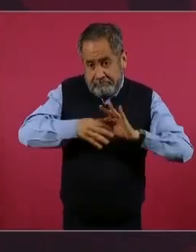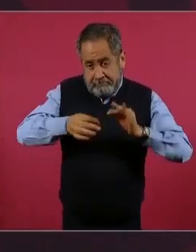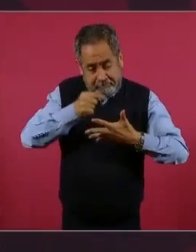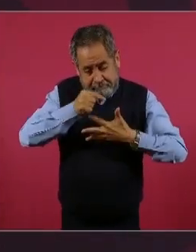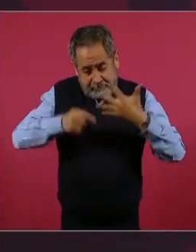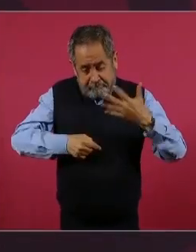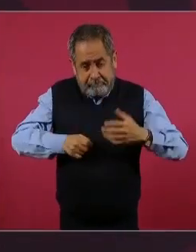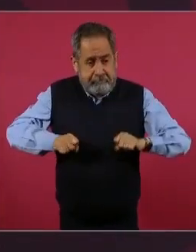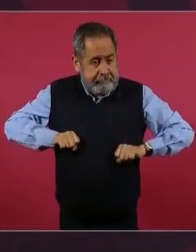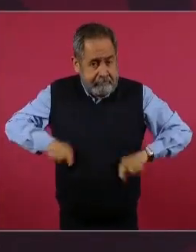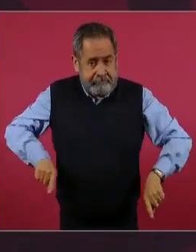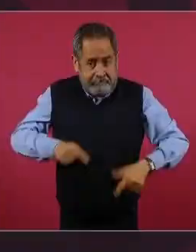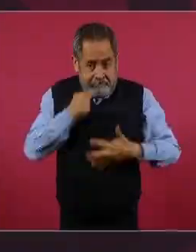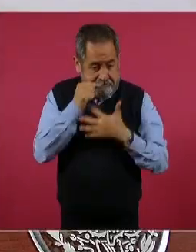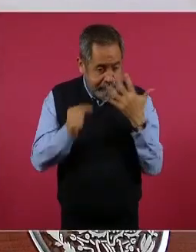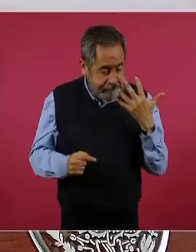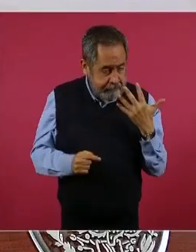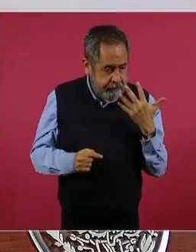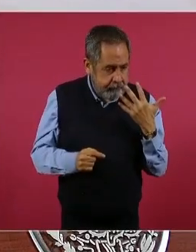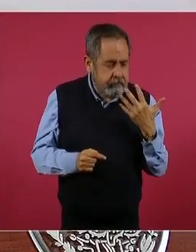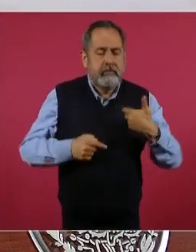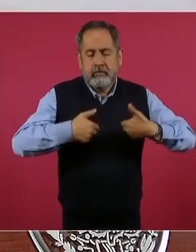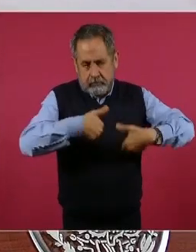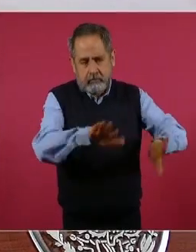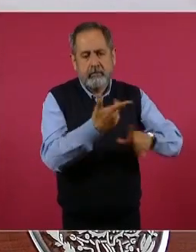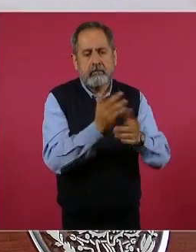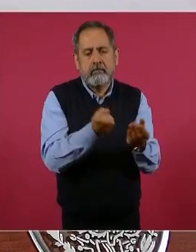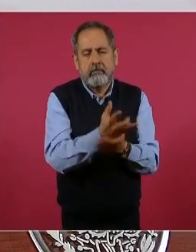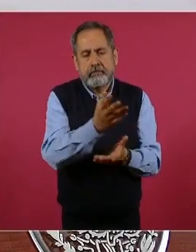Yo creo que algo así